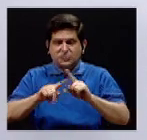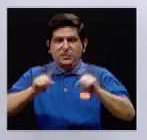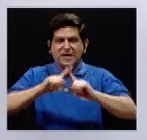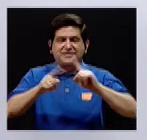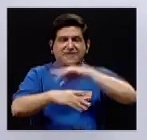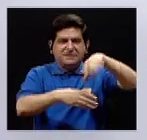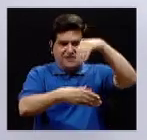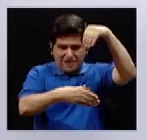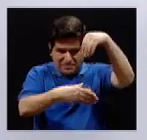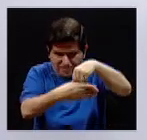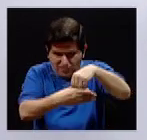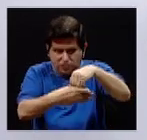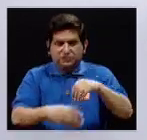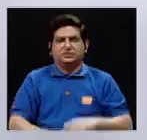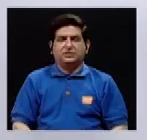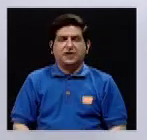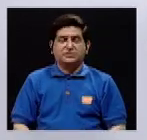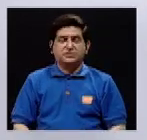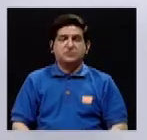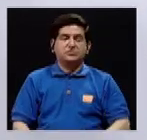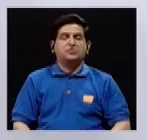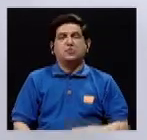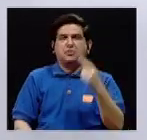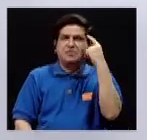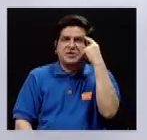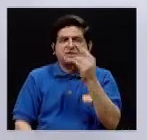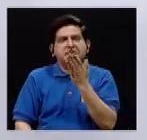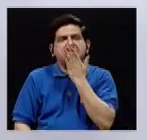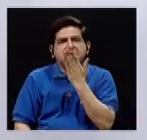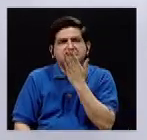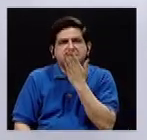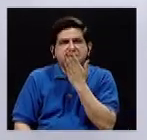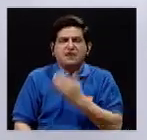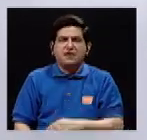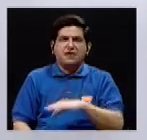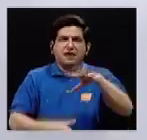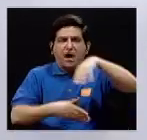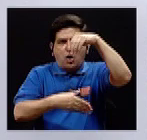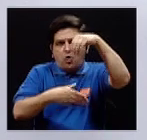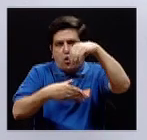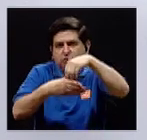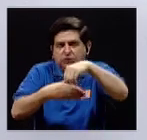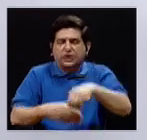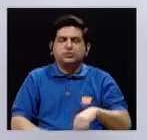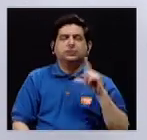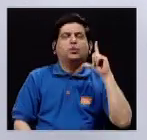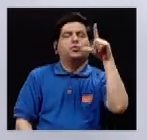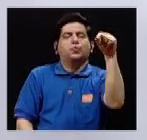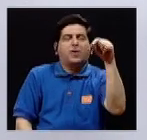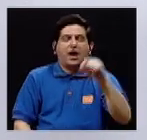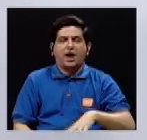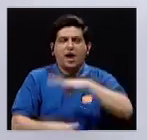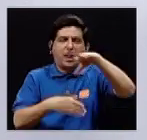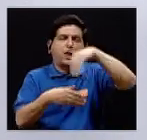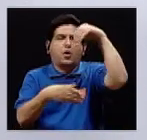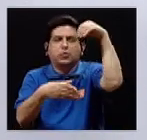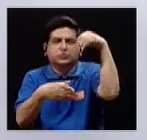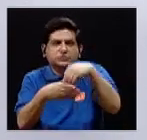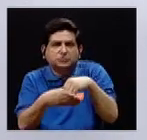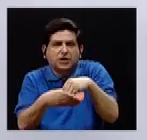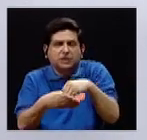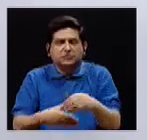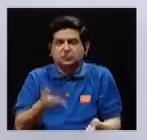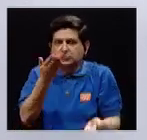ciertos contextos eh en el contexto indígena en el contexto rural en el contexto